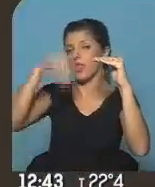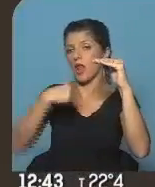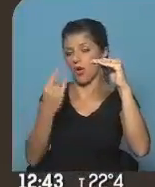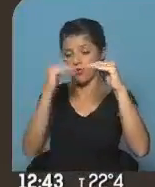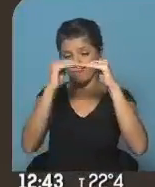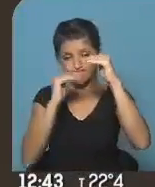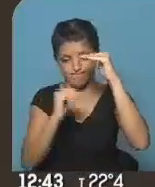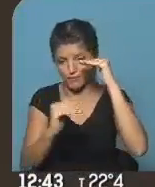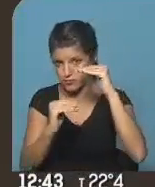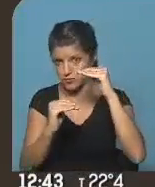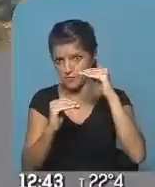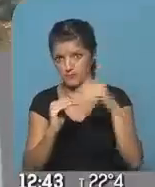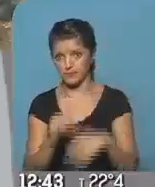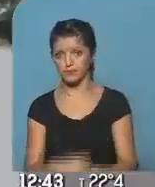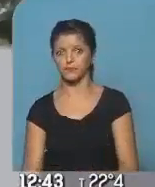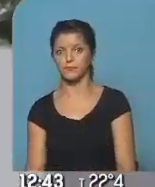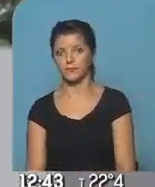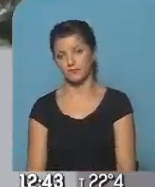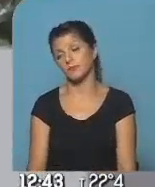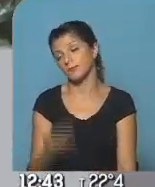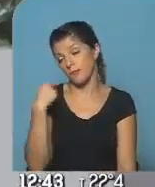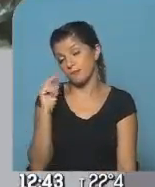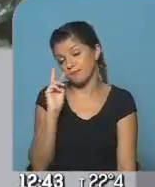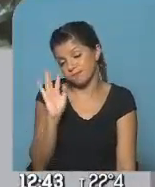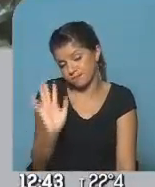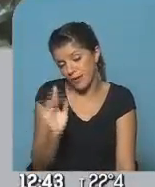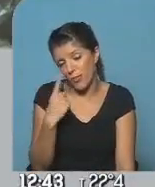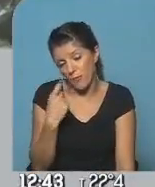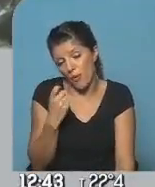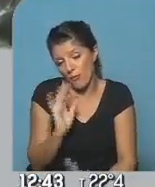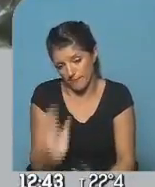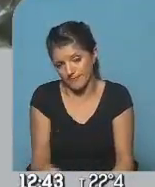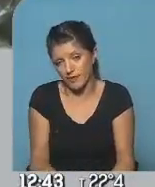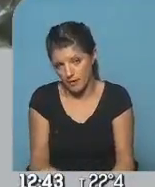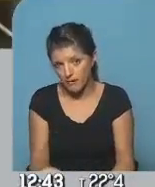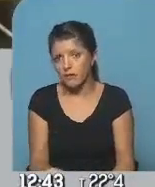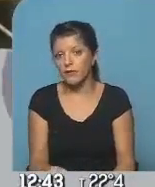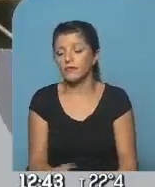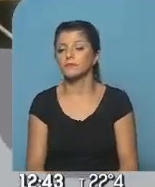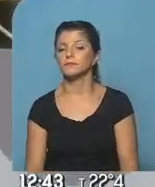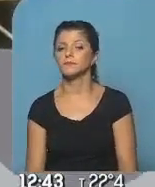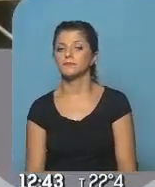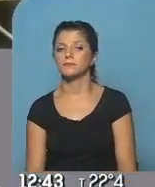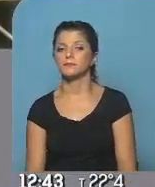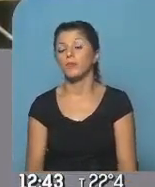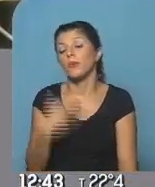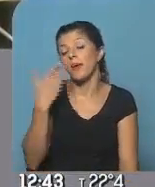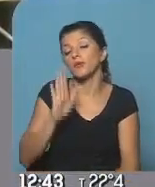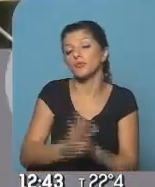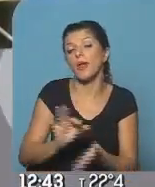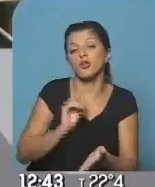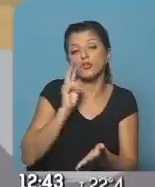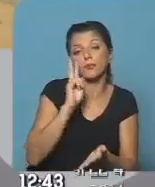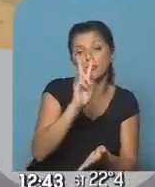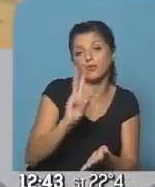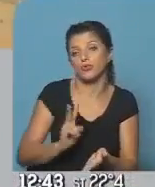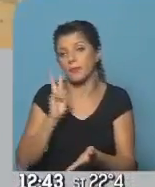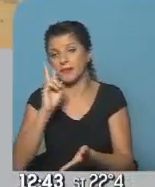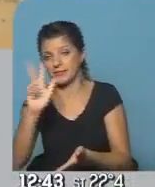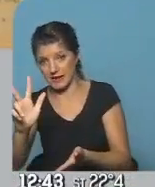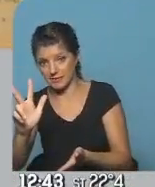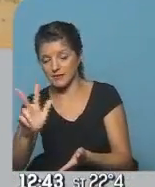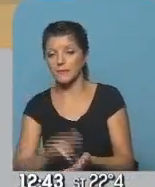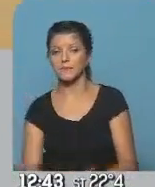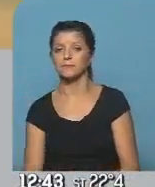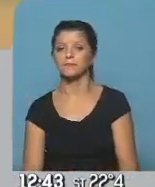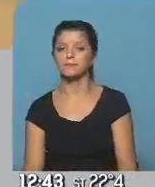Siria exacto. para darnos cuenta. Podemos hablar desde 2002, 2003, pero hay varios ejemplos.